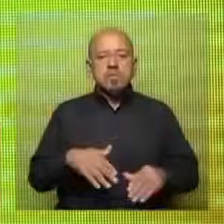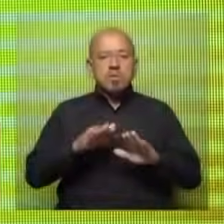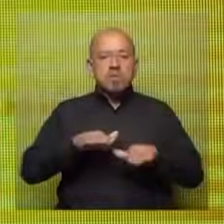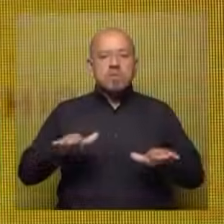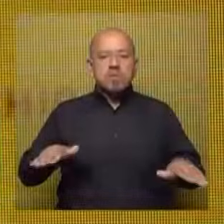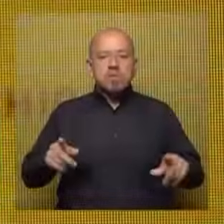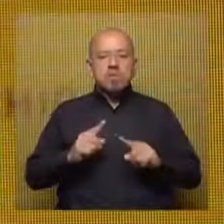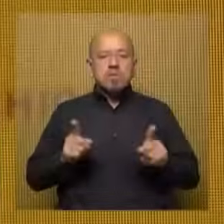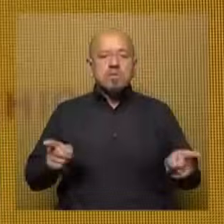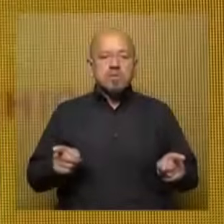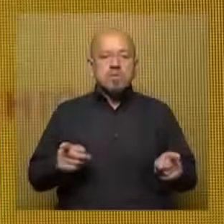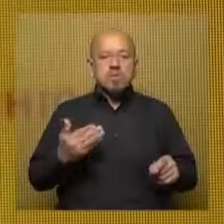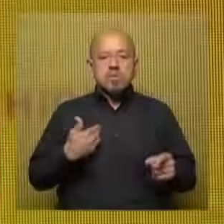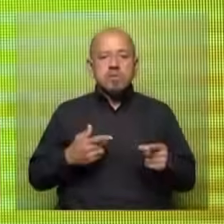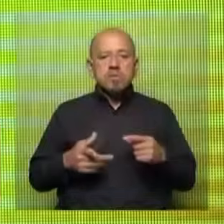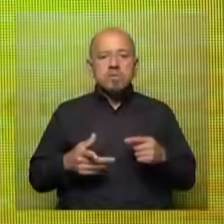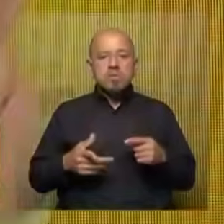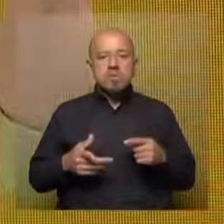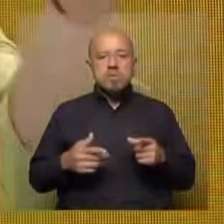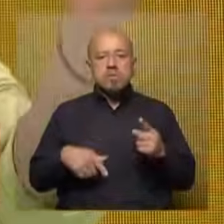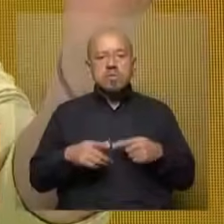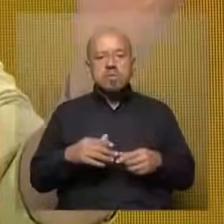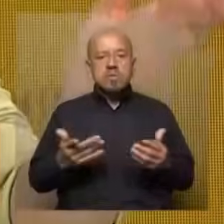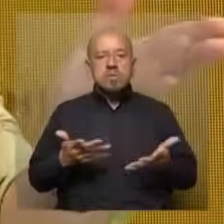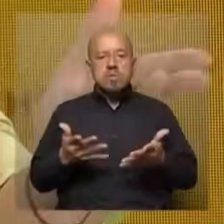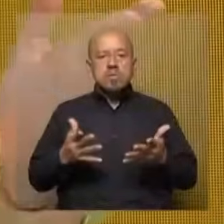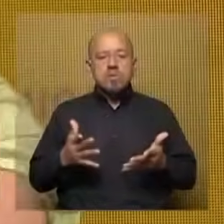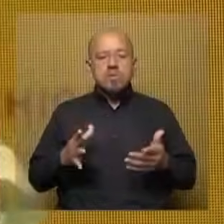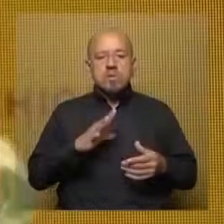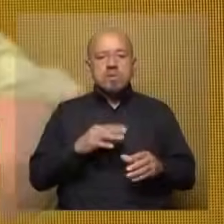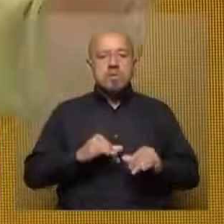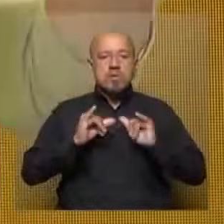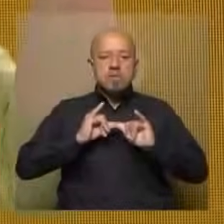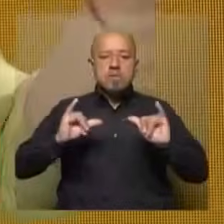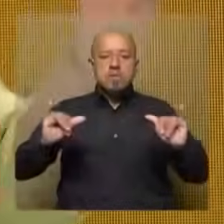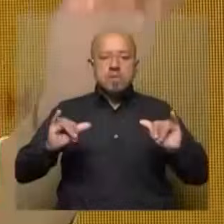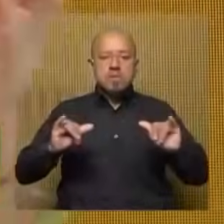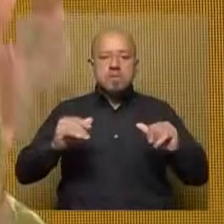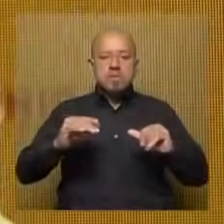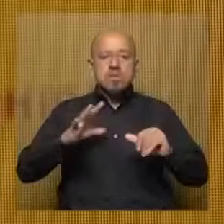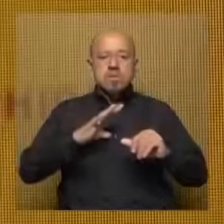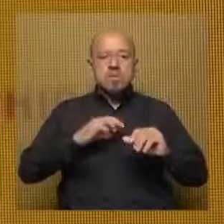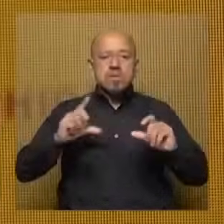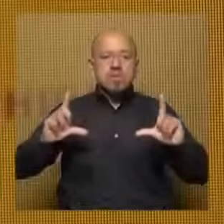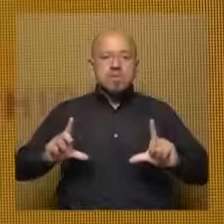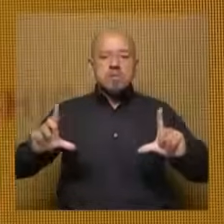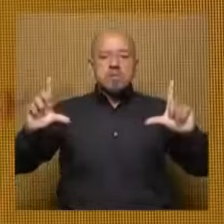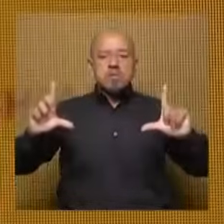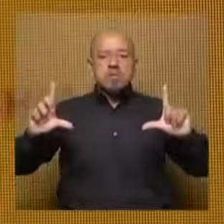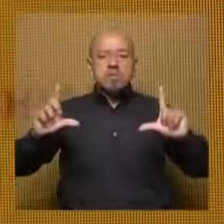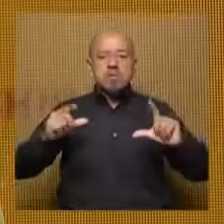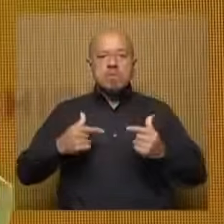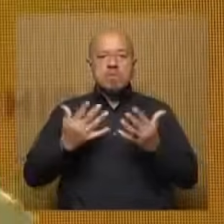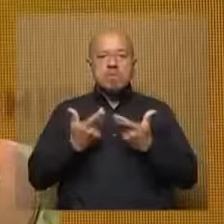no padecen la violencia que por suerte ahora hay una campaña, hay unos carteles enormes en la calle de una